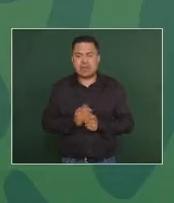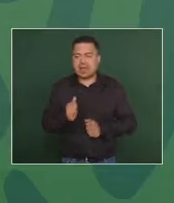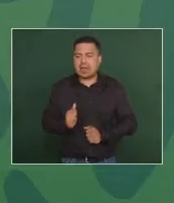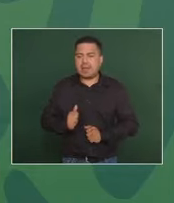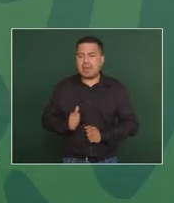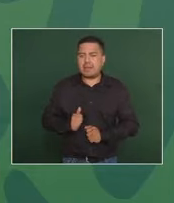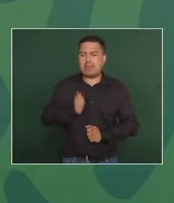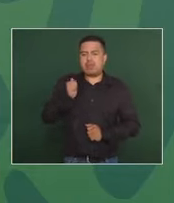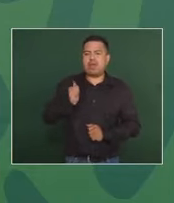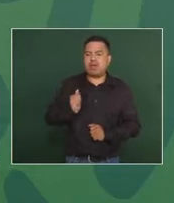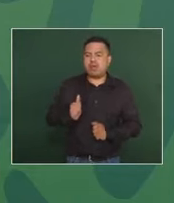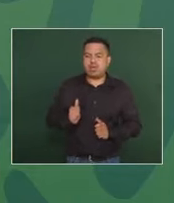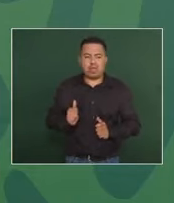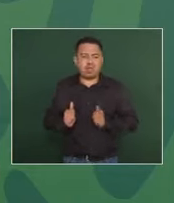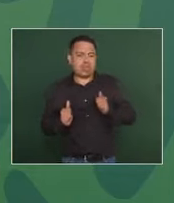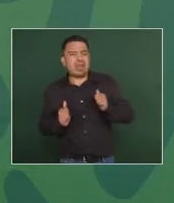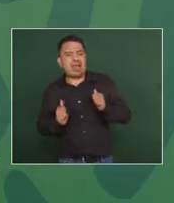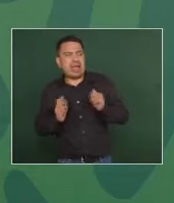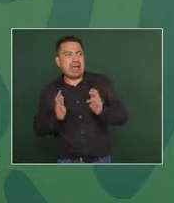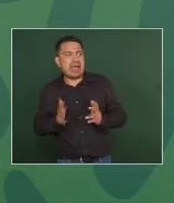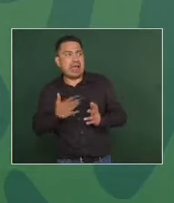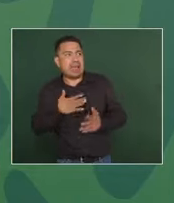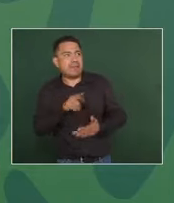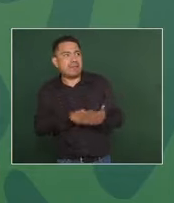aprovechan el viaje.